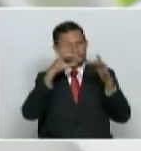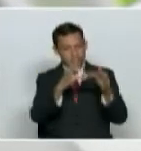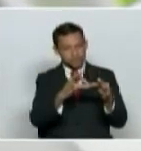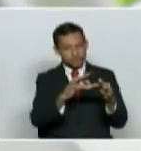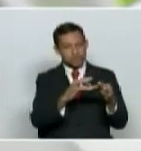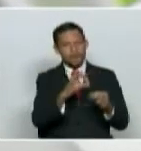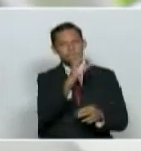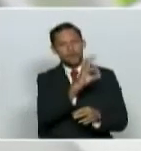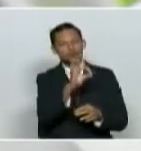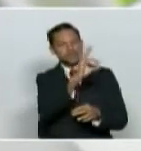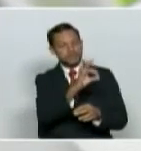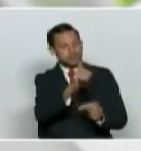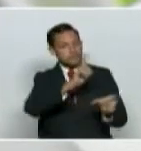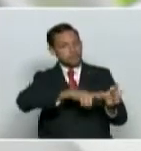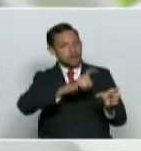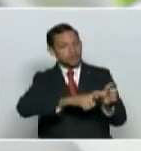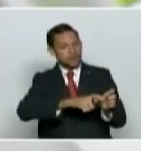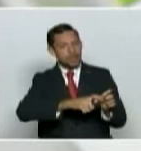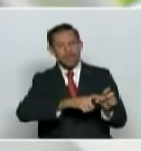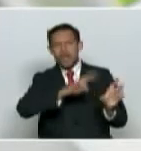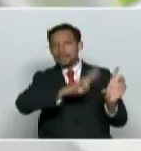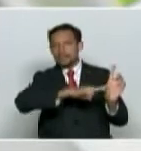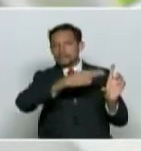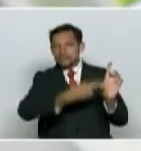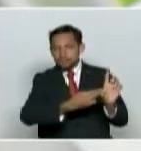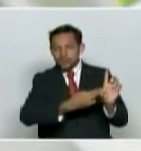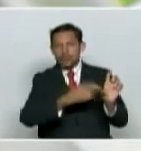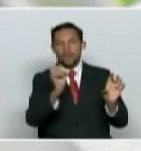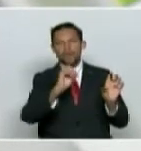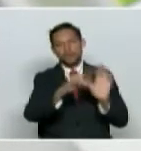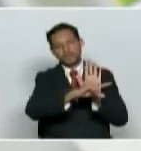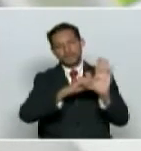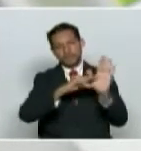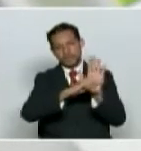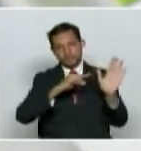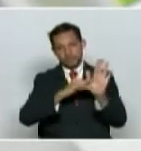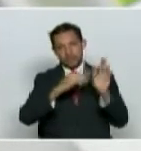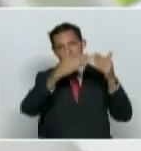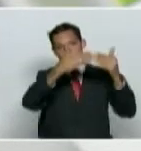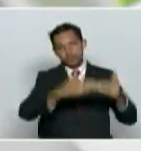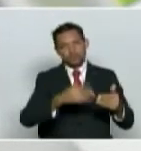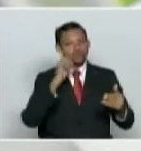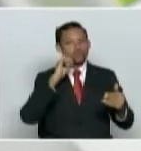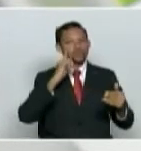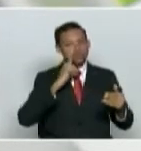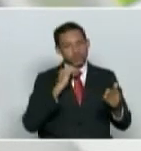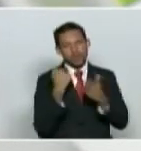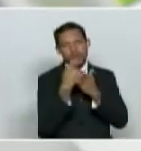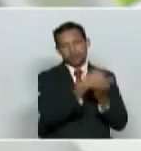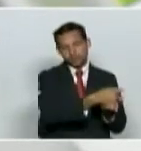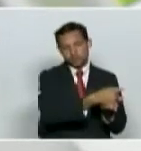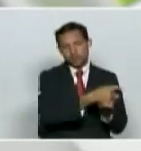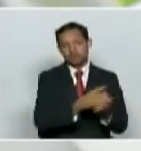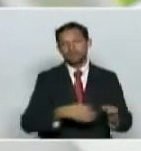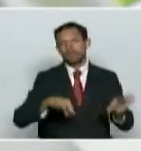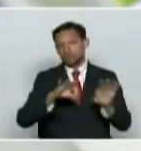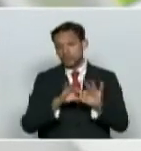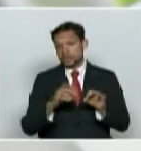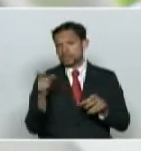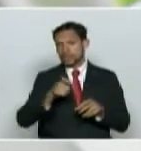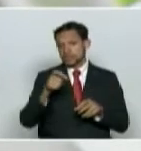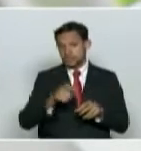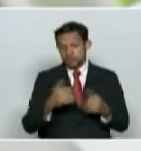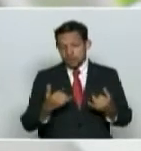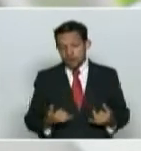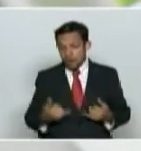porcentaje de la programación que tenga algún sistema de acceso para la población sorda, el cual es closed caption y lenguaje de señas.